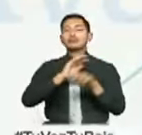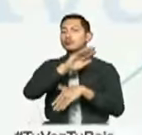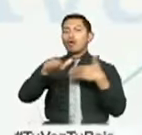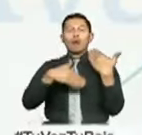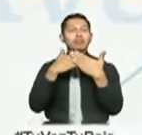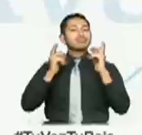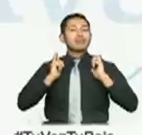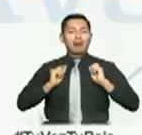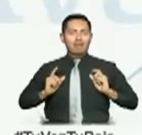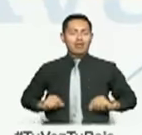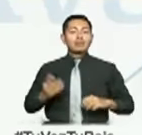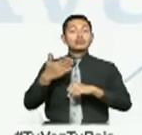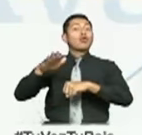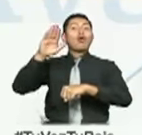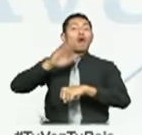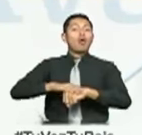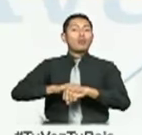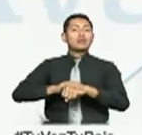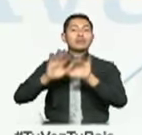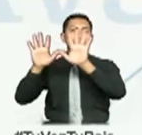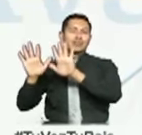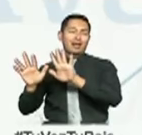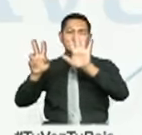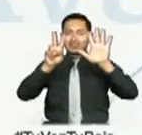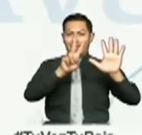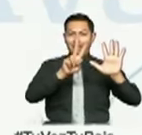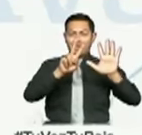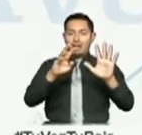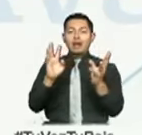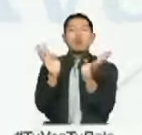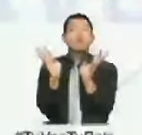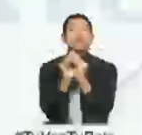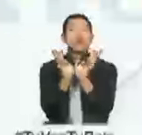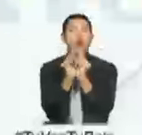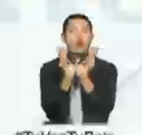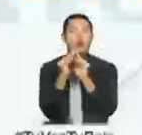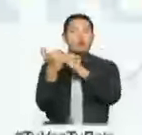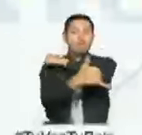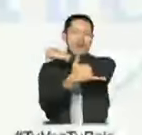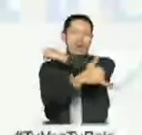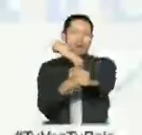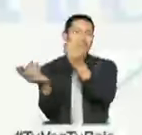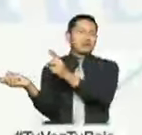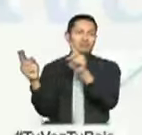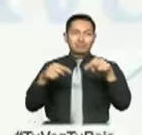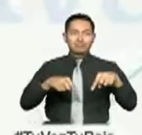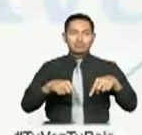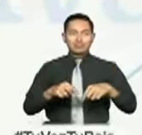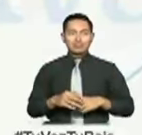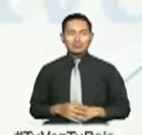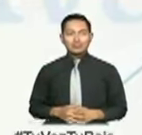los detalles sobre la 17ª cumbre del Movimiento de Países No Alineados. Con eso volvemos.